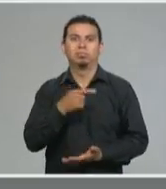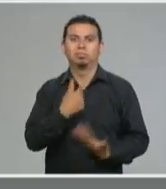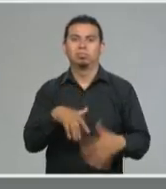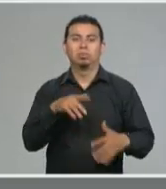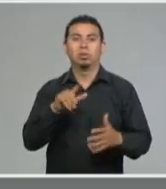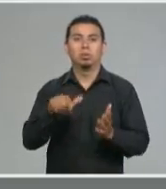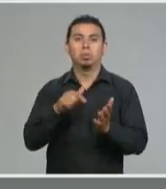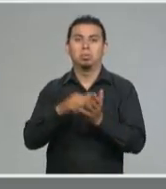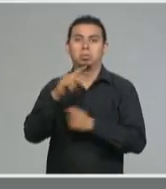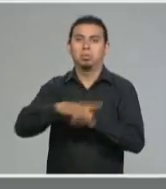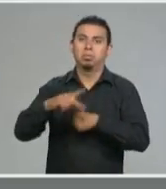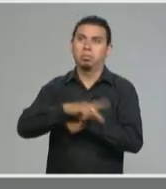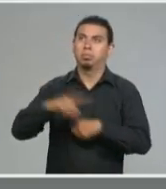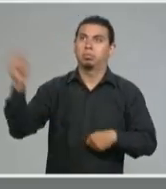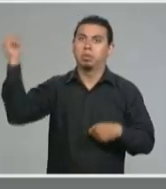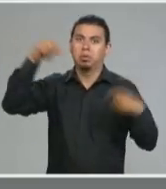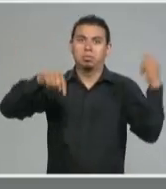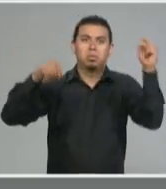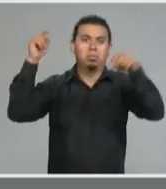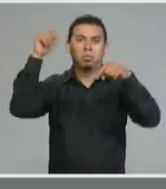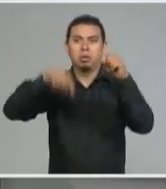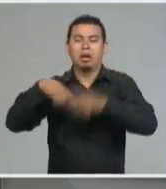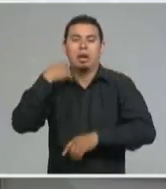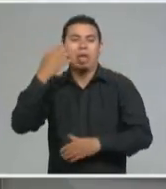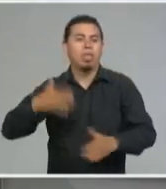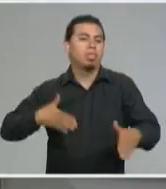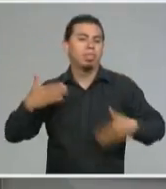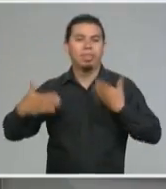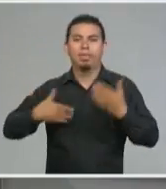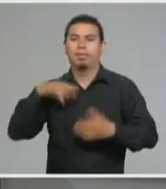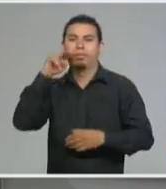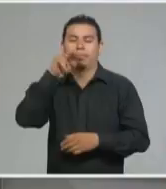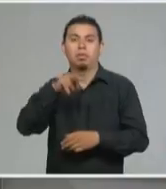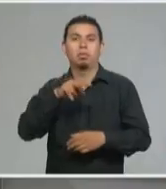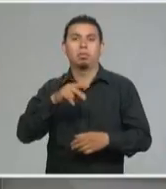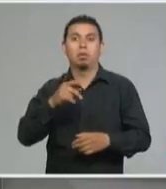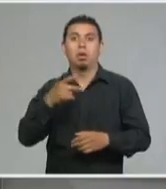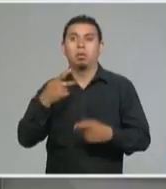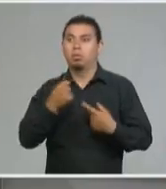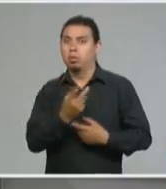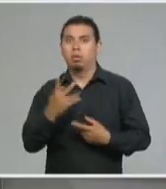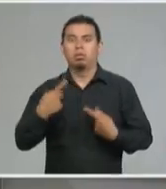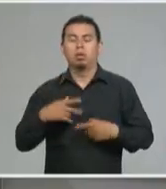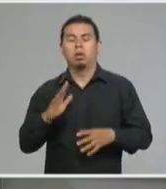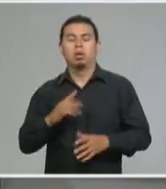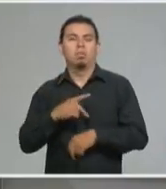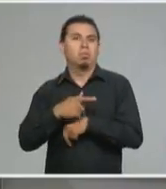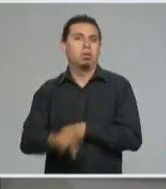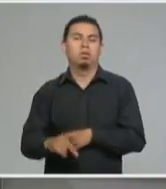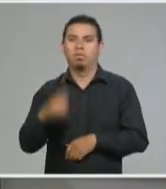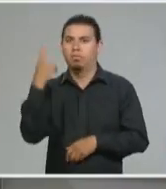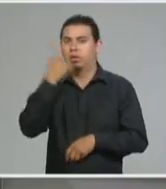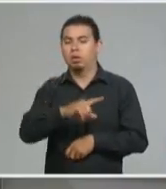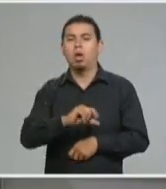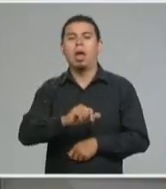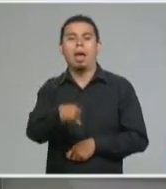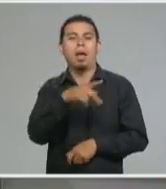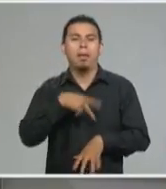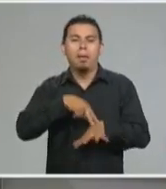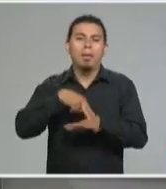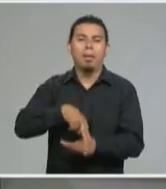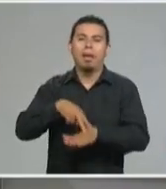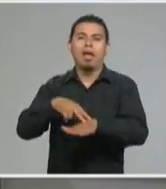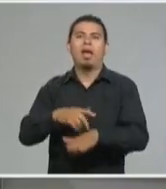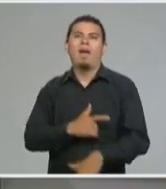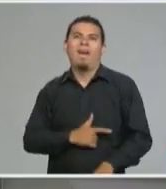varios países del mundo para disfrutar de esto, que para algunos es una pesadilla, el mar de fondo, y para ellos es